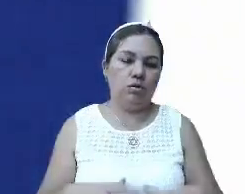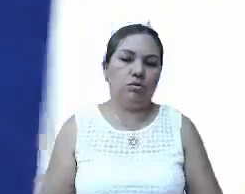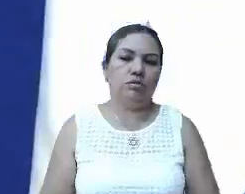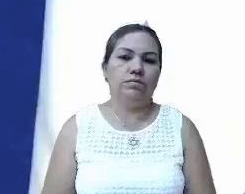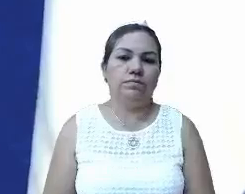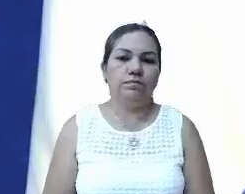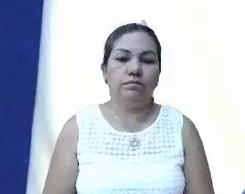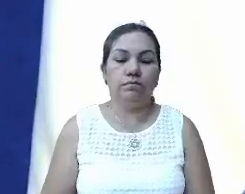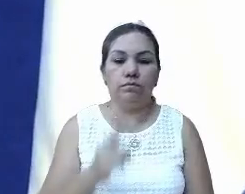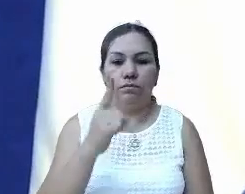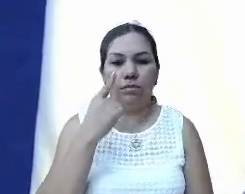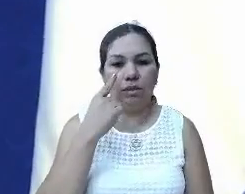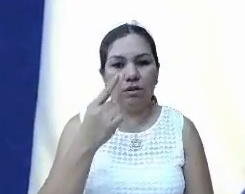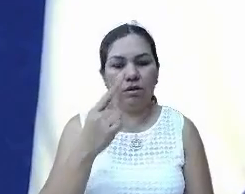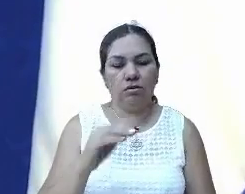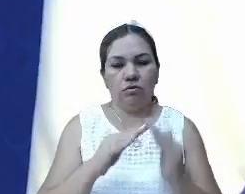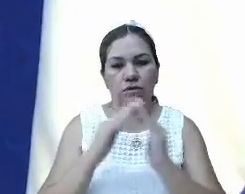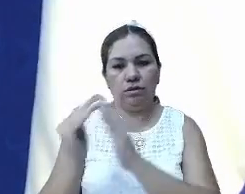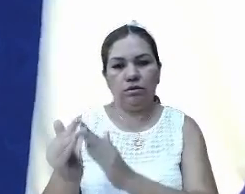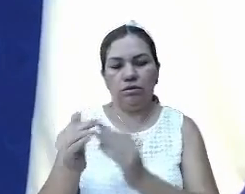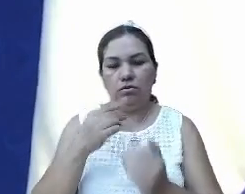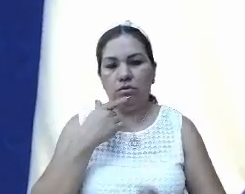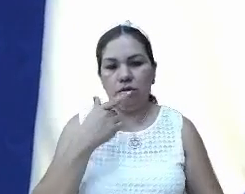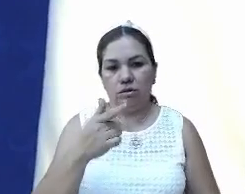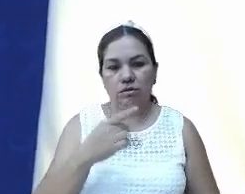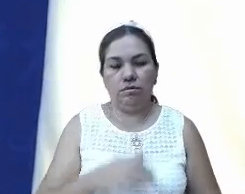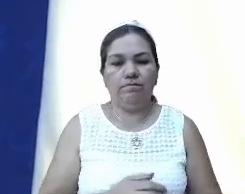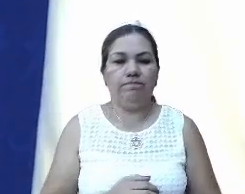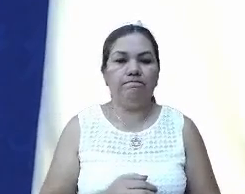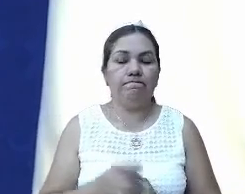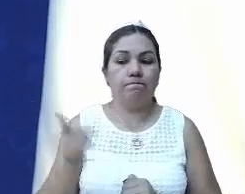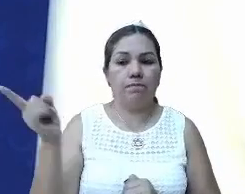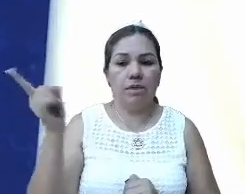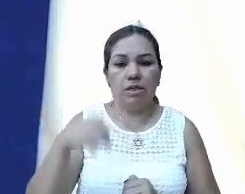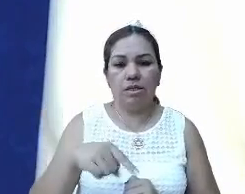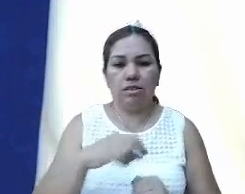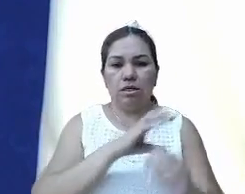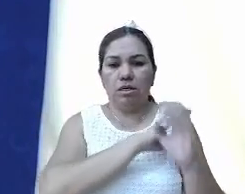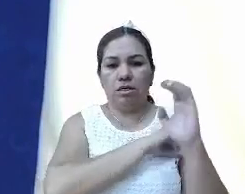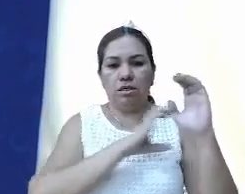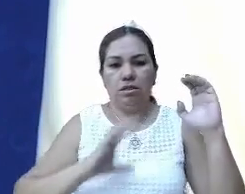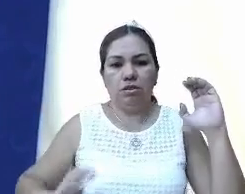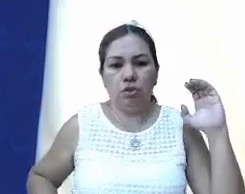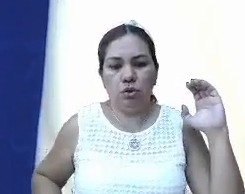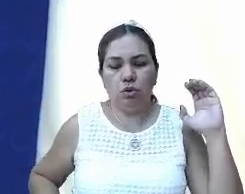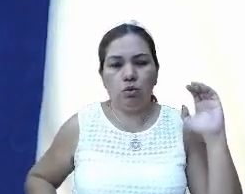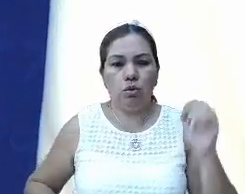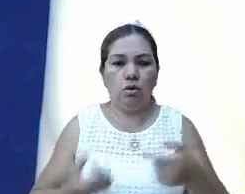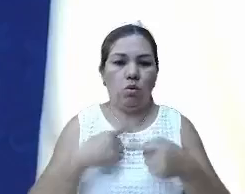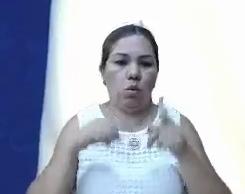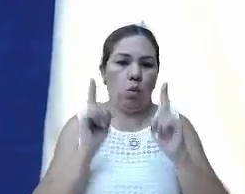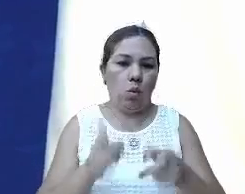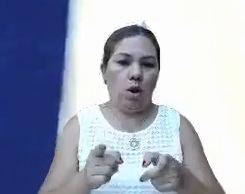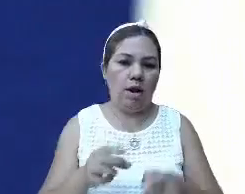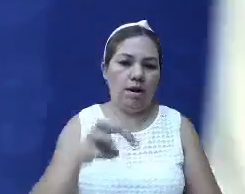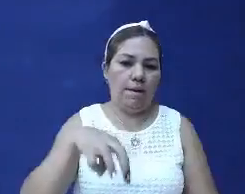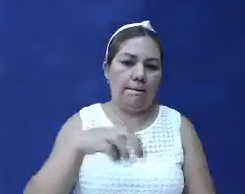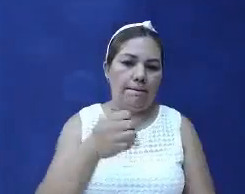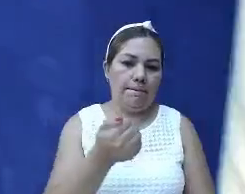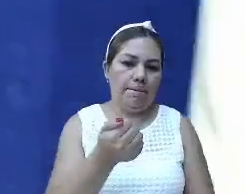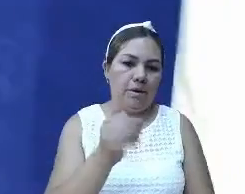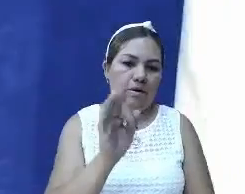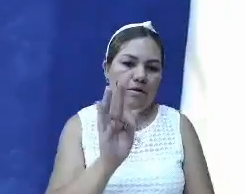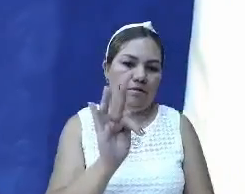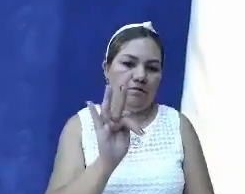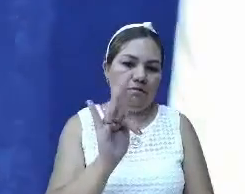Mírale a tu vecino y decirle: venís a Cristo, es como la mafia. Te metiste